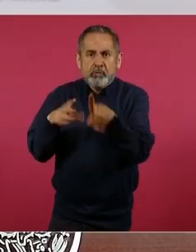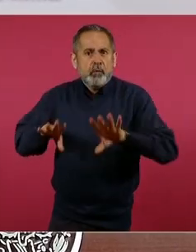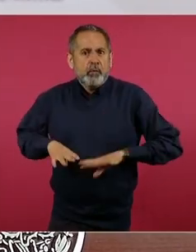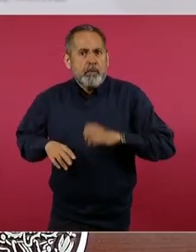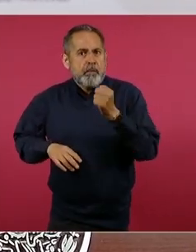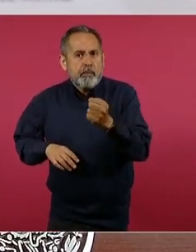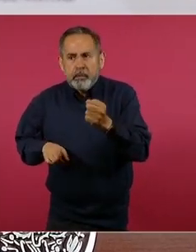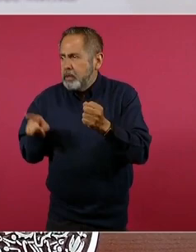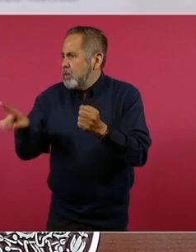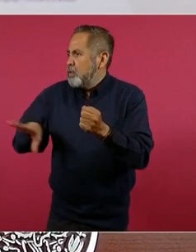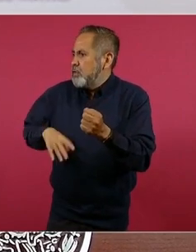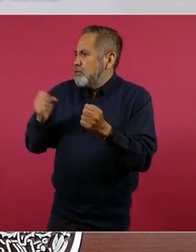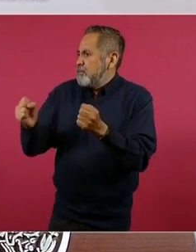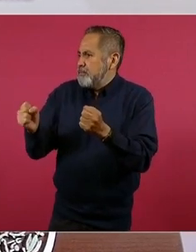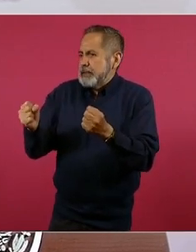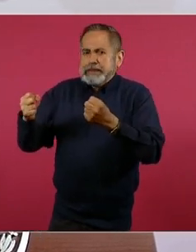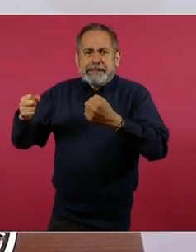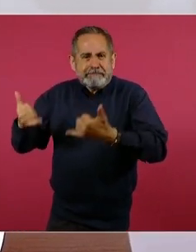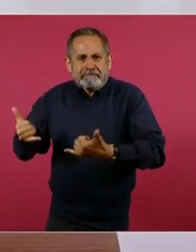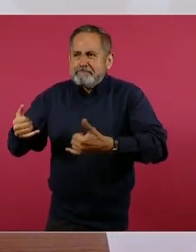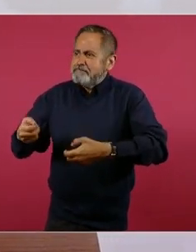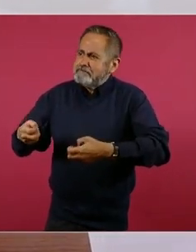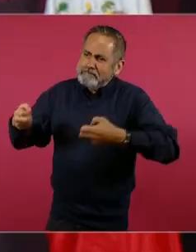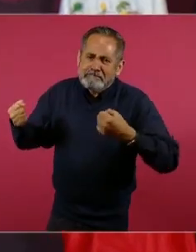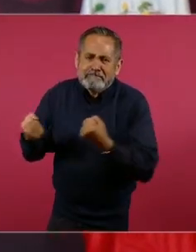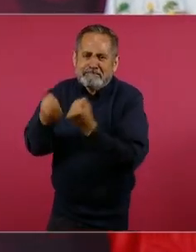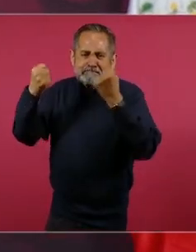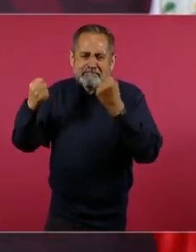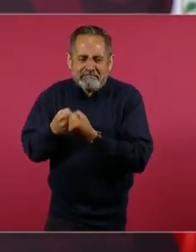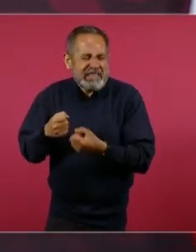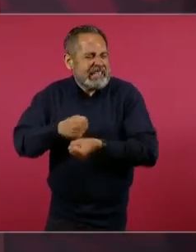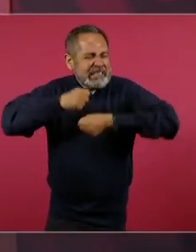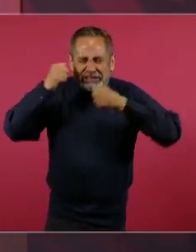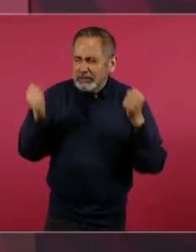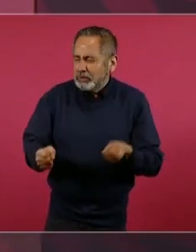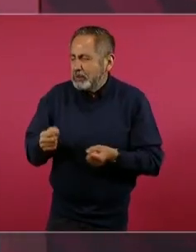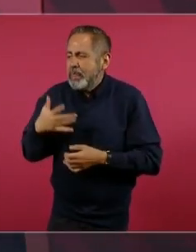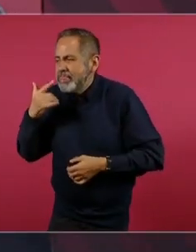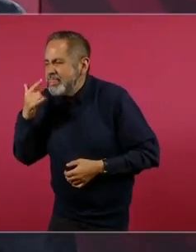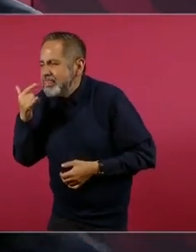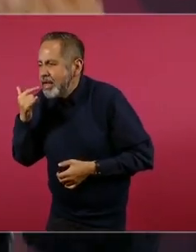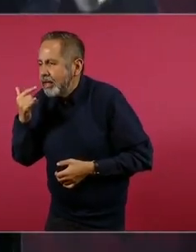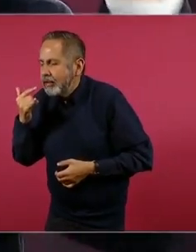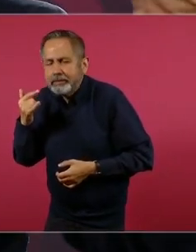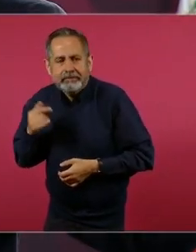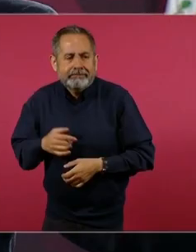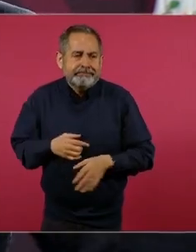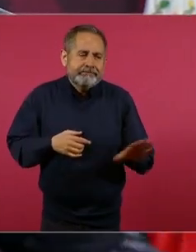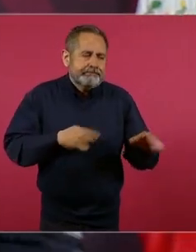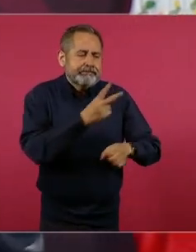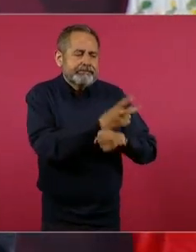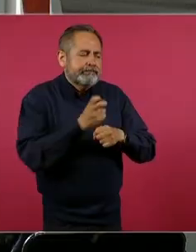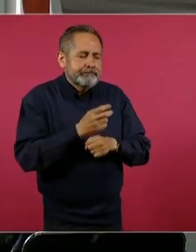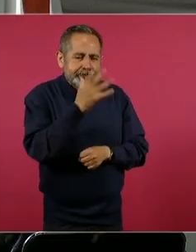choque, sí, que iban a salir chispas. Fricciones. Sí. Y no, no pude